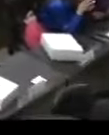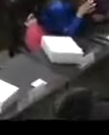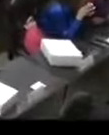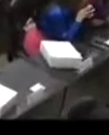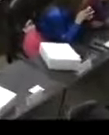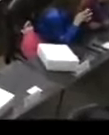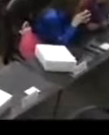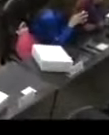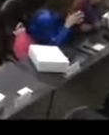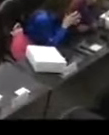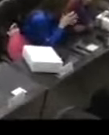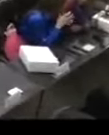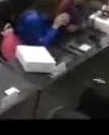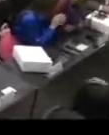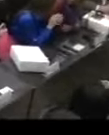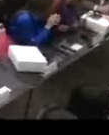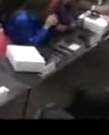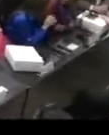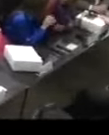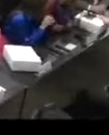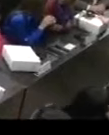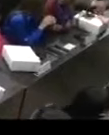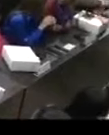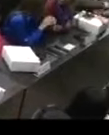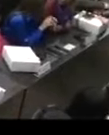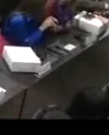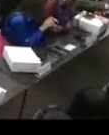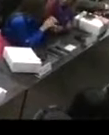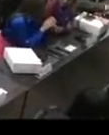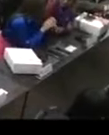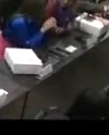Solicita al Tribunal de Oradores, se le concede.